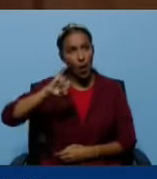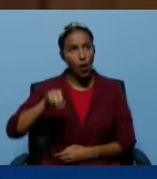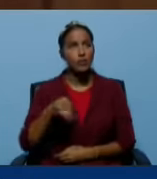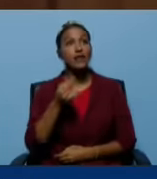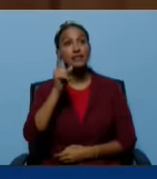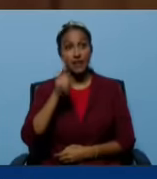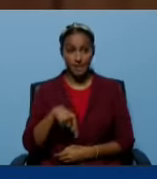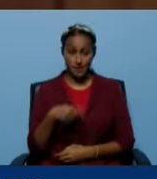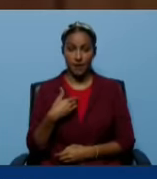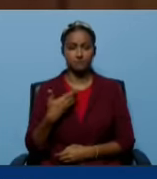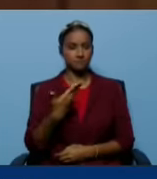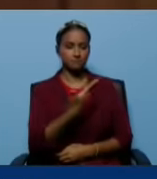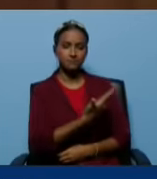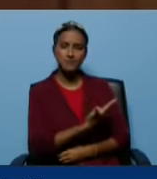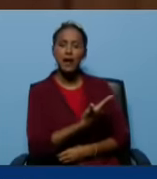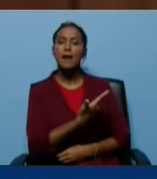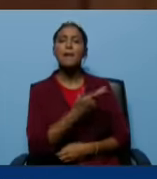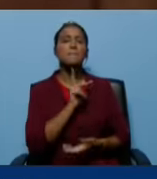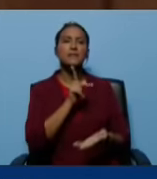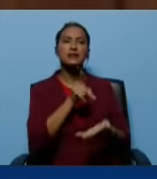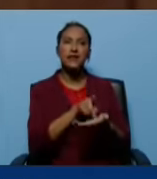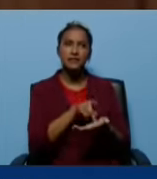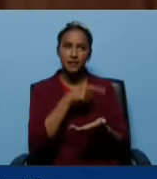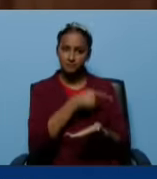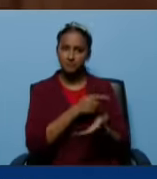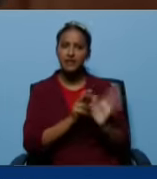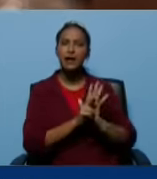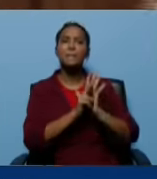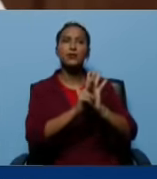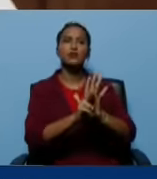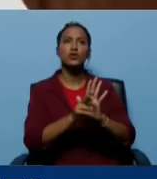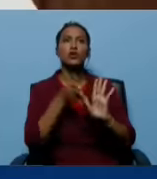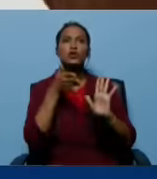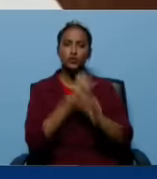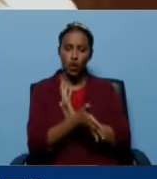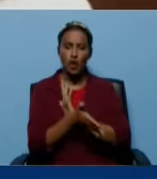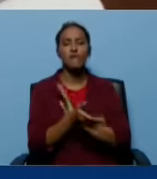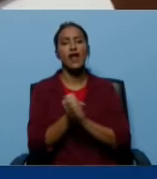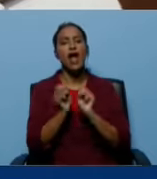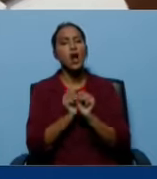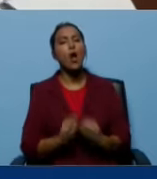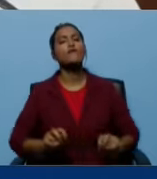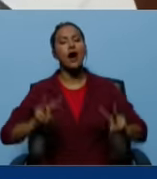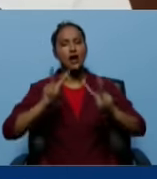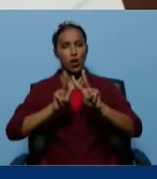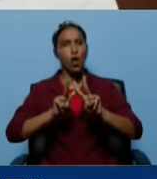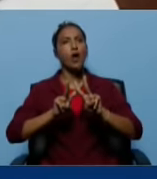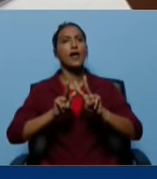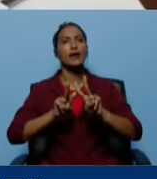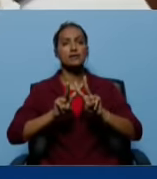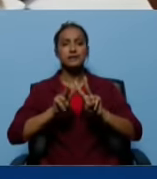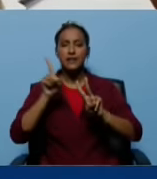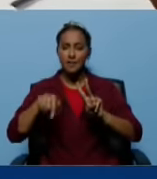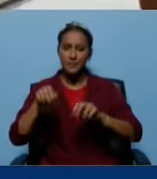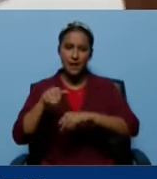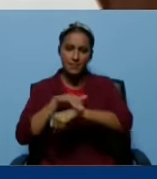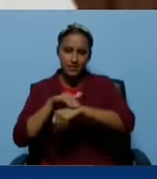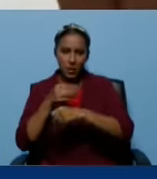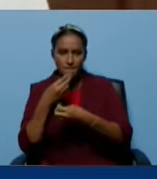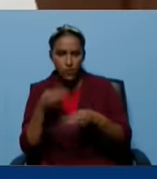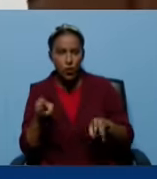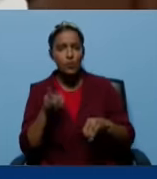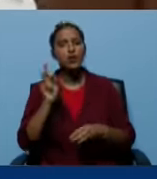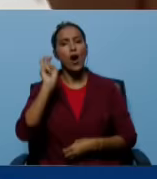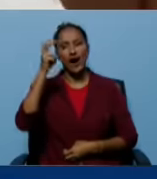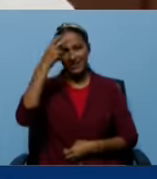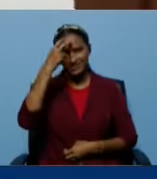que estaba presente acá en esta comparecencia representantes del poder moral, por supuesto el Ministerio Público, el cuerpo diplomático, y quisiéramos